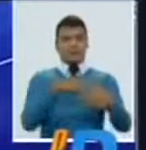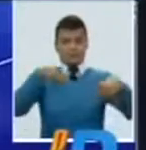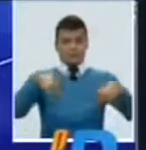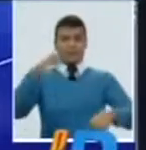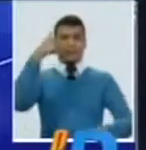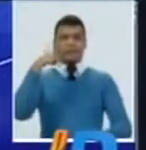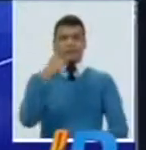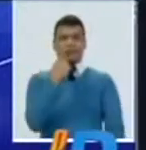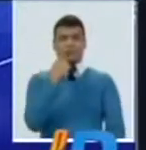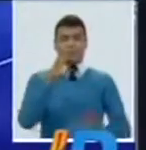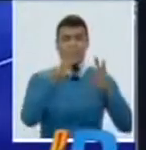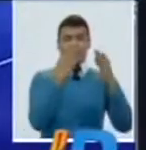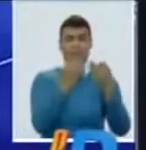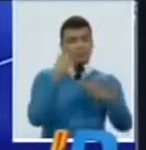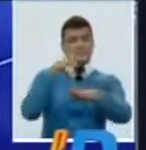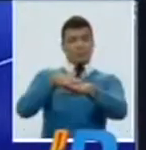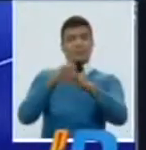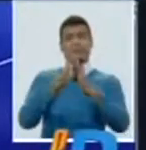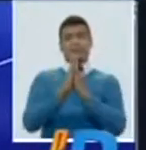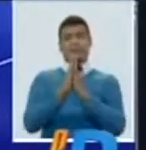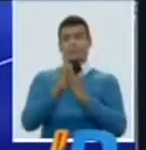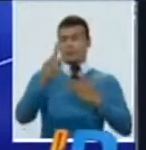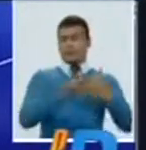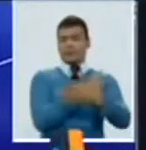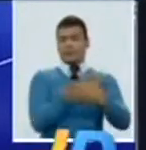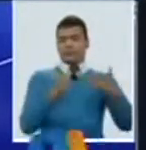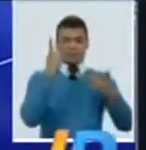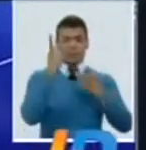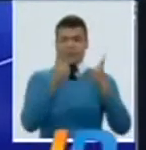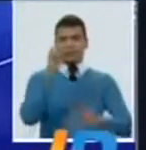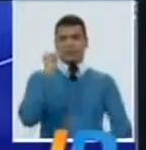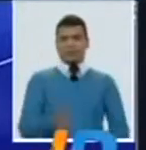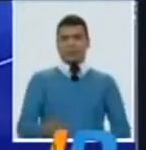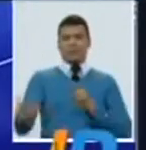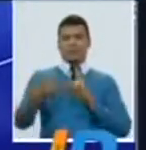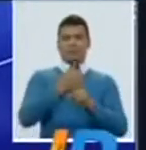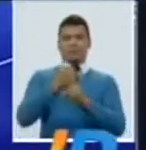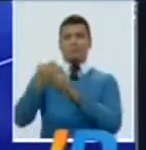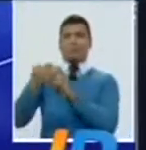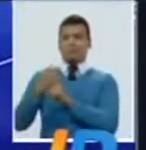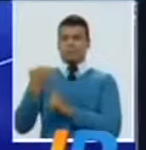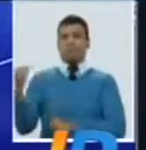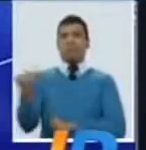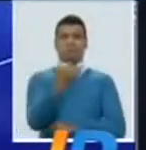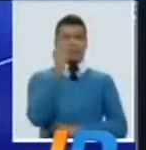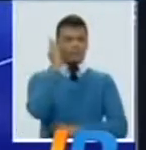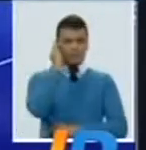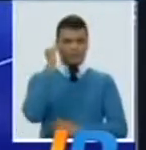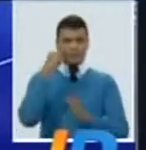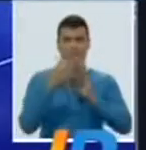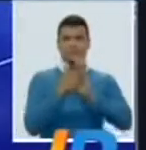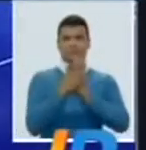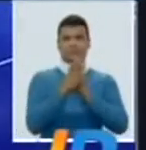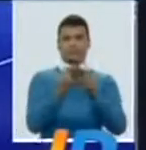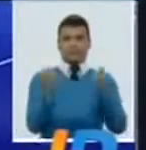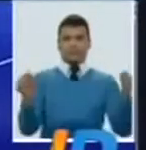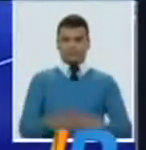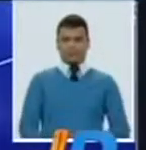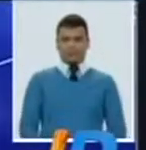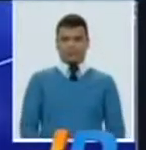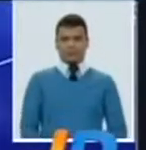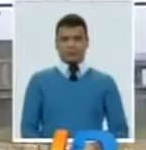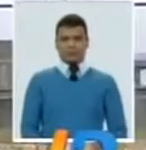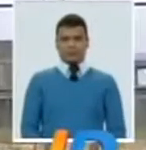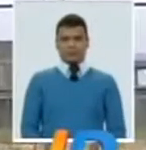Según sus familiares, el INPEC les informó que canceló la entrada de visitantes por incautar dentro del penal varios celulares. Nicolás Jiménez con los